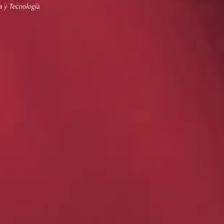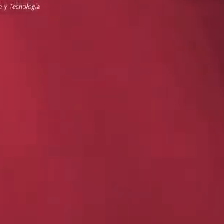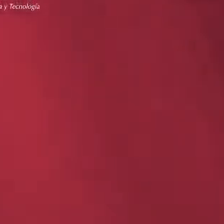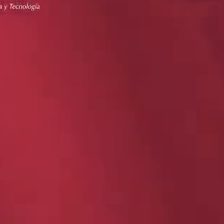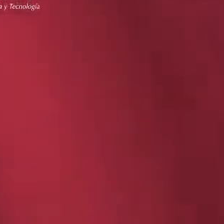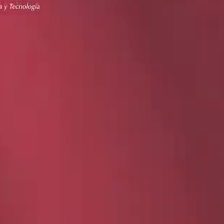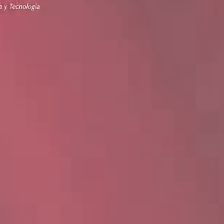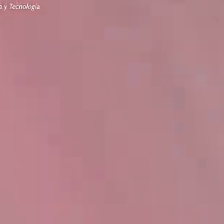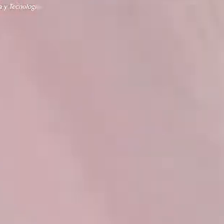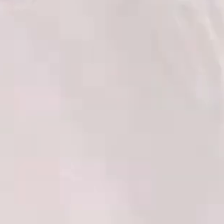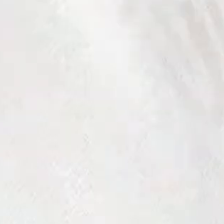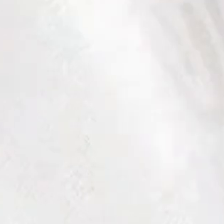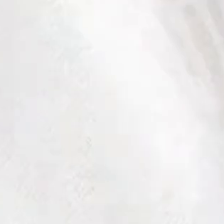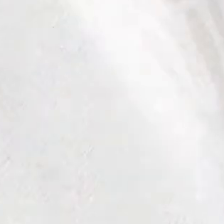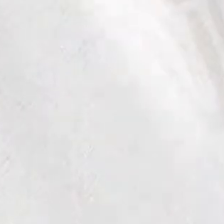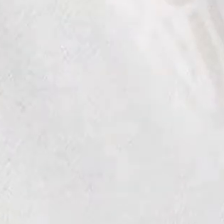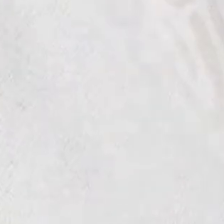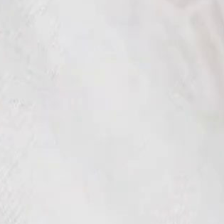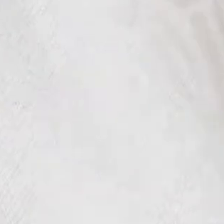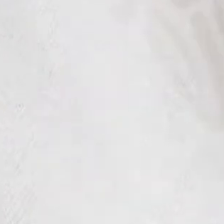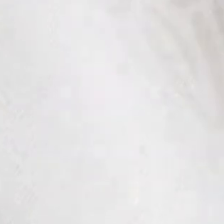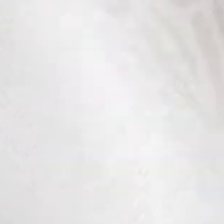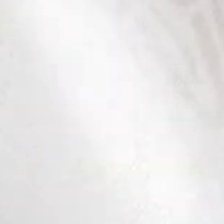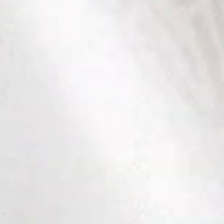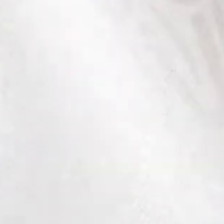Gobierno de México.